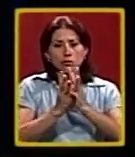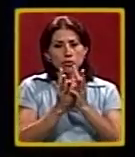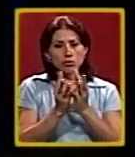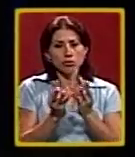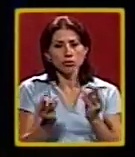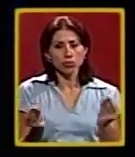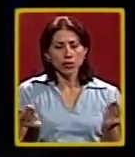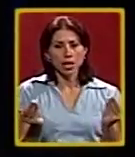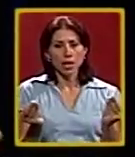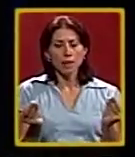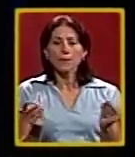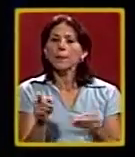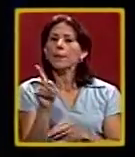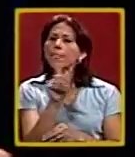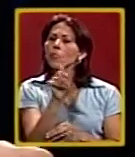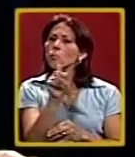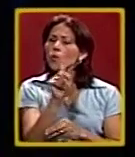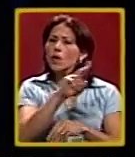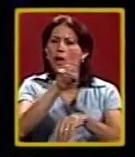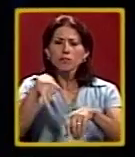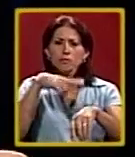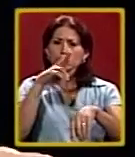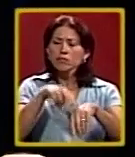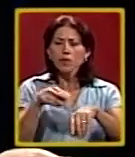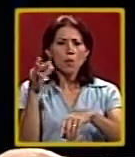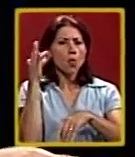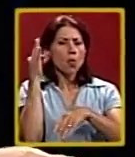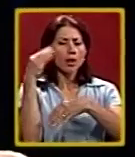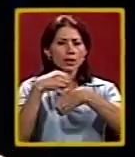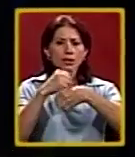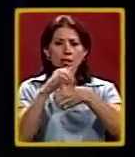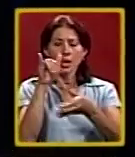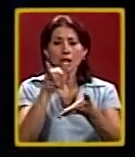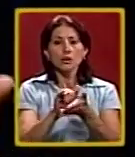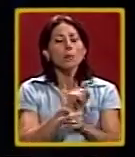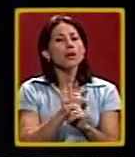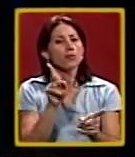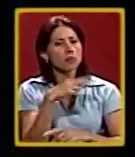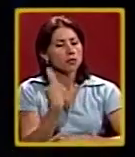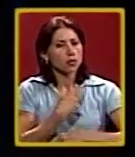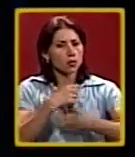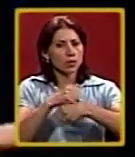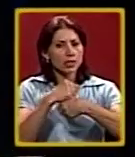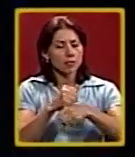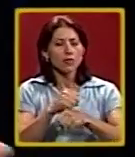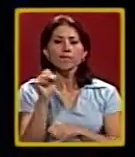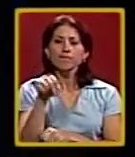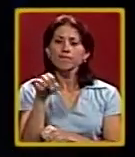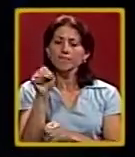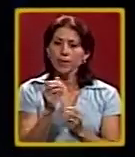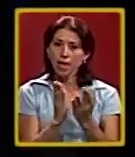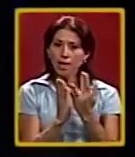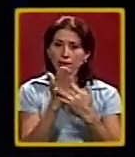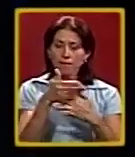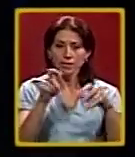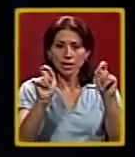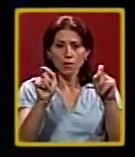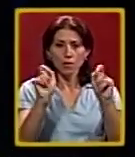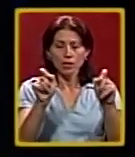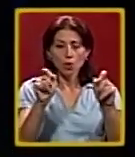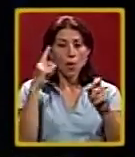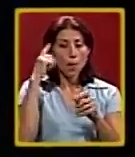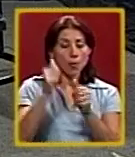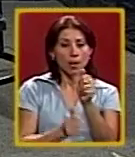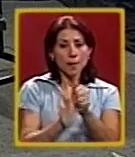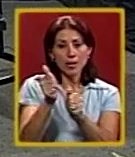no estaba y no era común que las mujeres lo hicieran, y aquí lo hicimos. Y sí, es a través de la educación, ¿verdad? Porque la mayoría de ellas